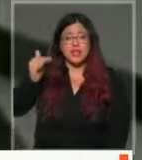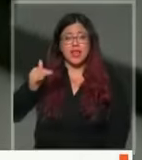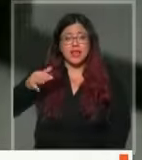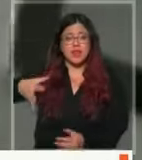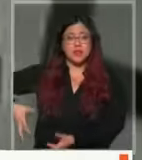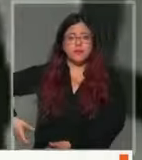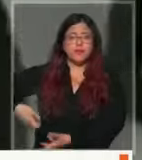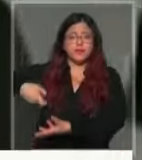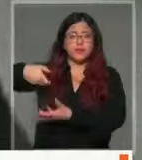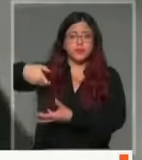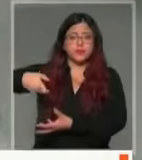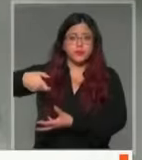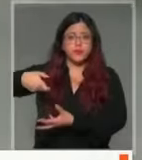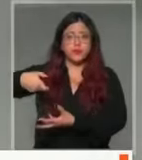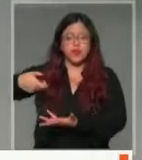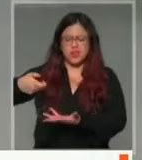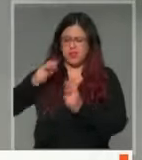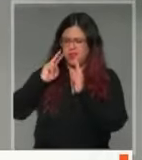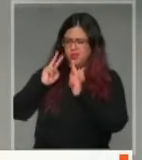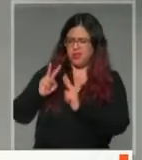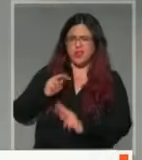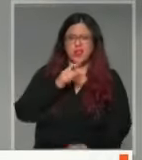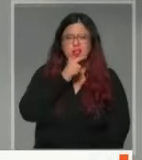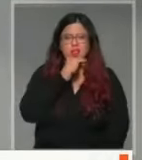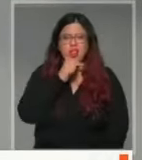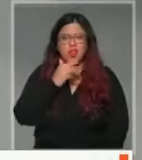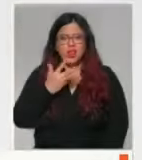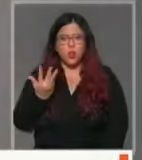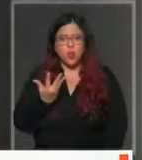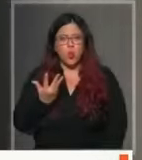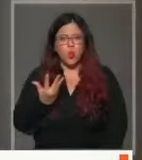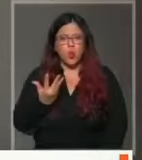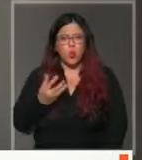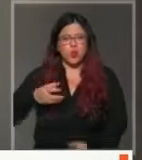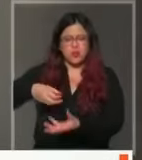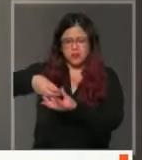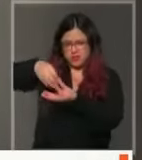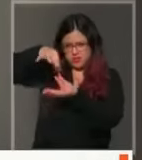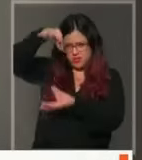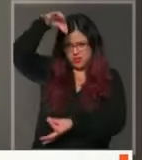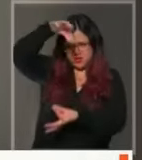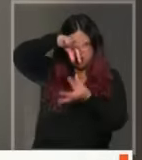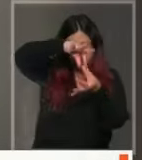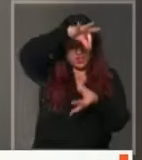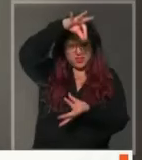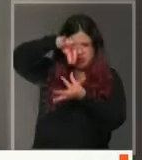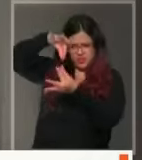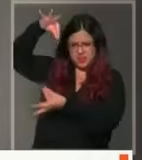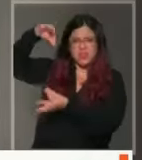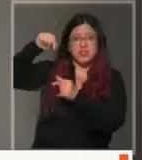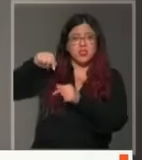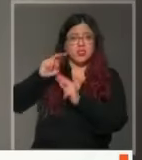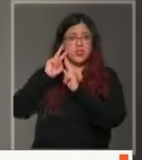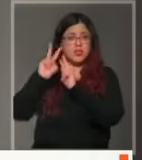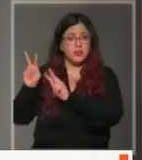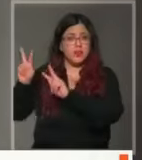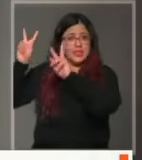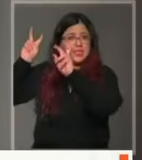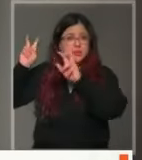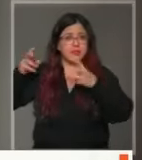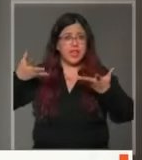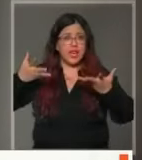su mano derecha un artefacto sospechoso del que cuelgan varios cables. Resultó ser este supuesto